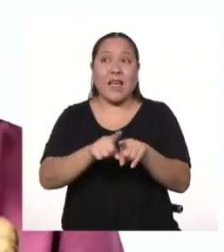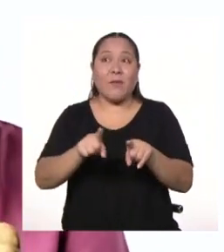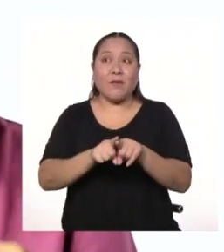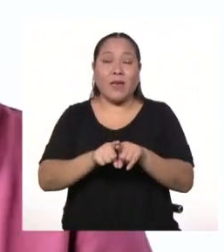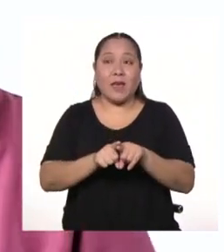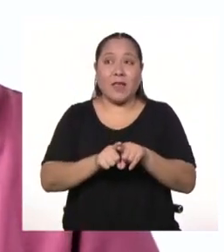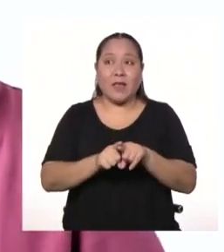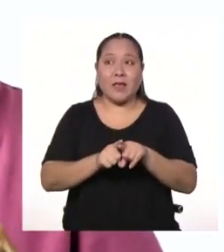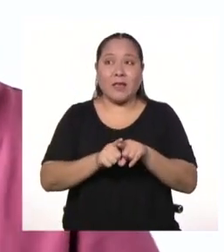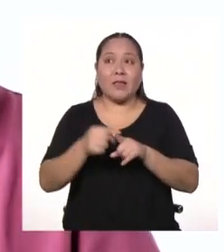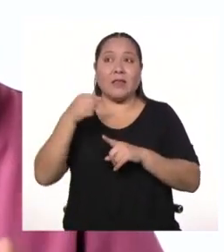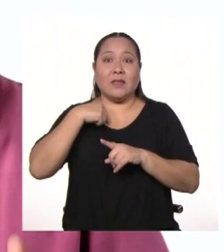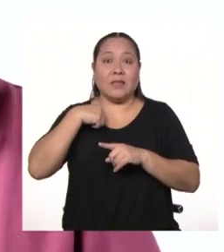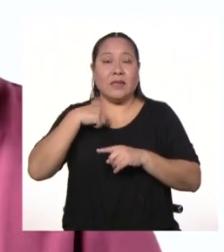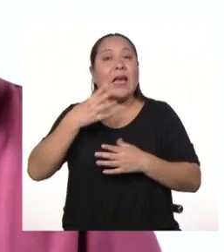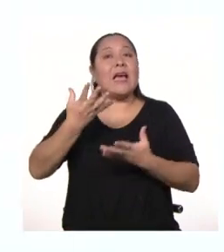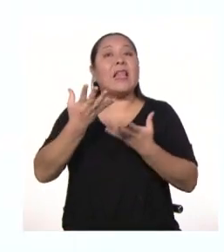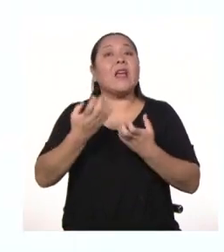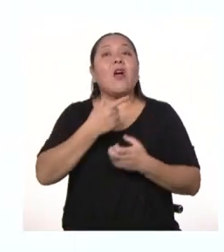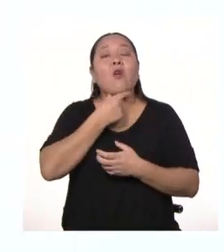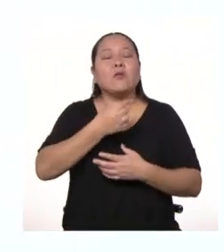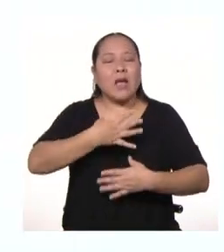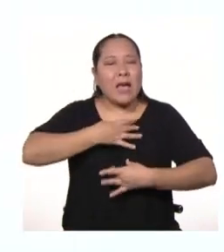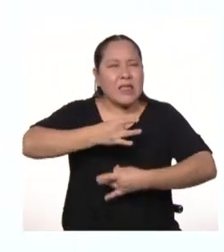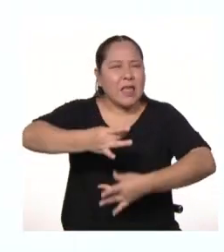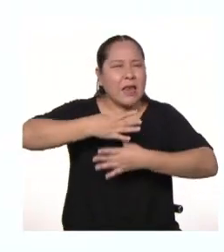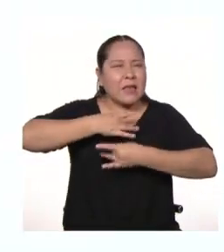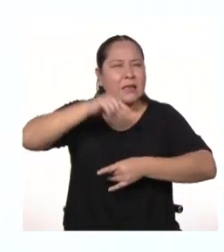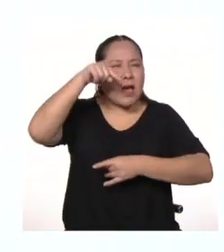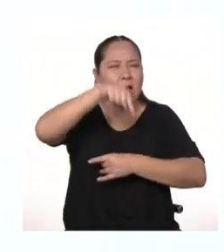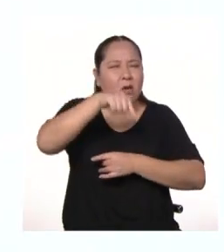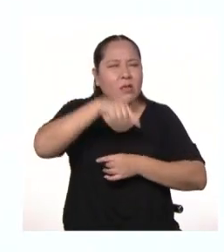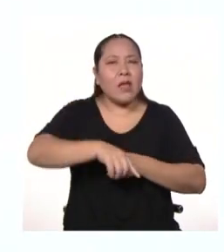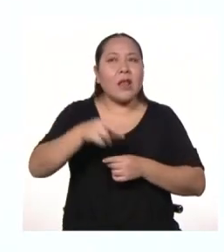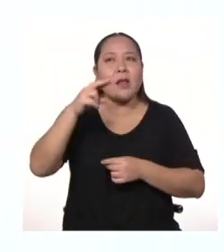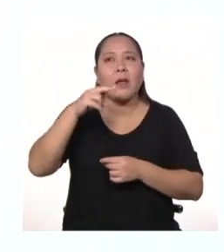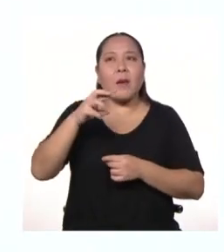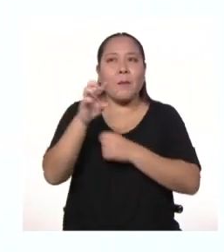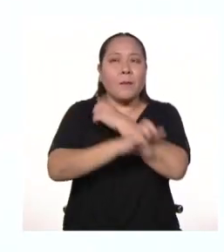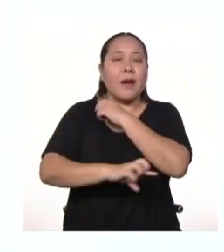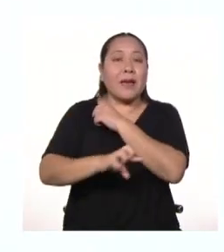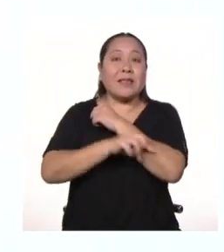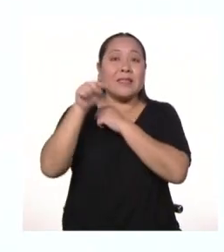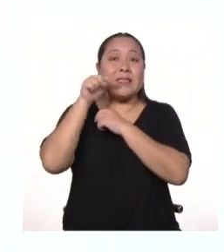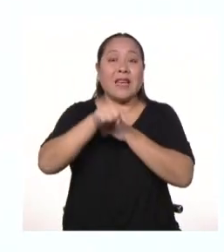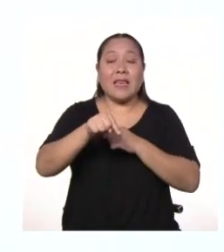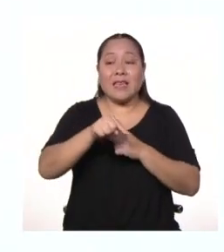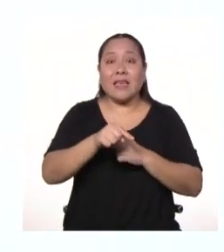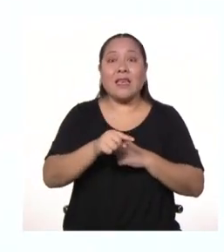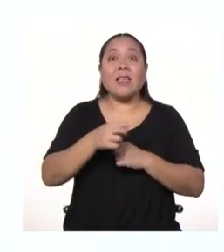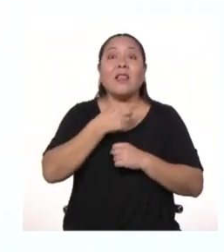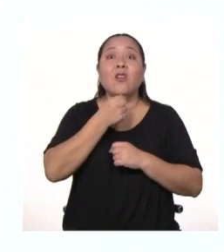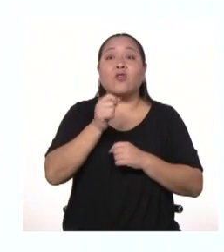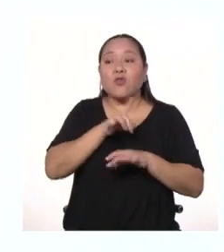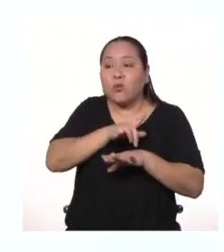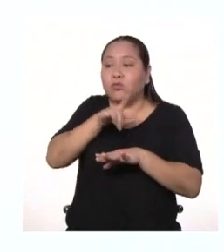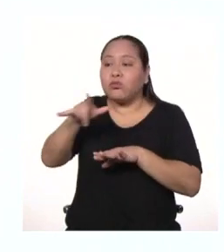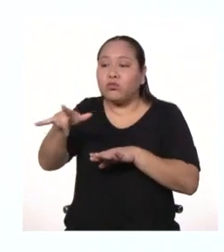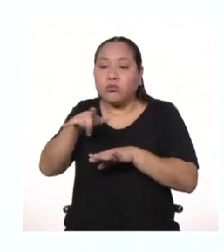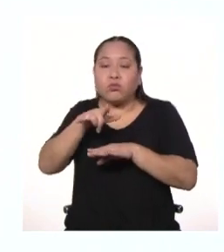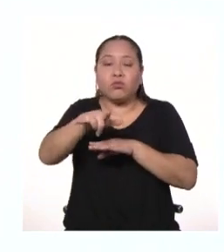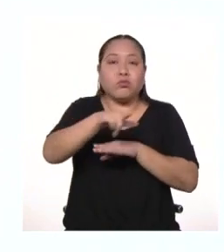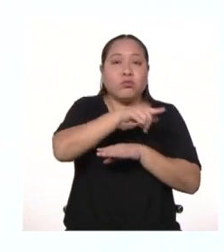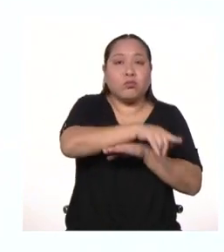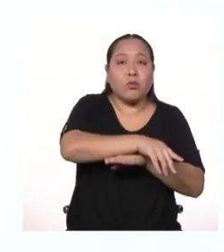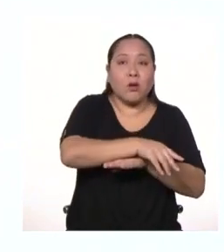y profundo interés por nuestro país. Y esto se manifestó en sus viajes patrióticos, donde acercaba